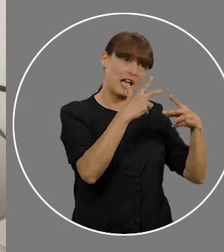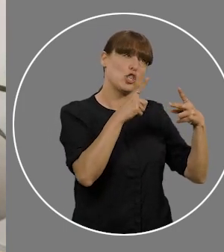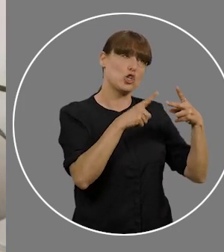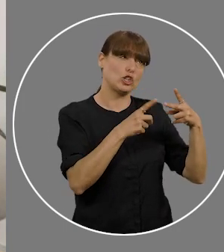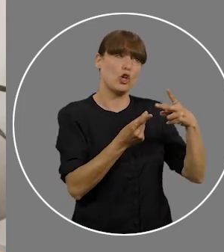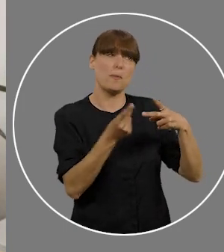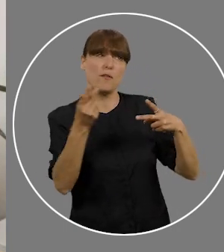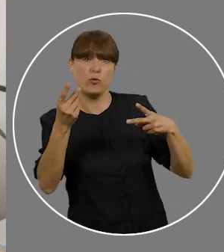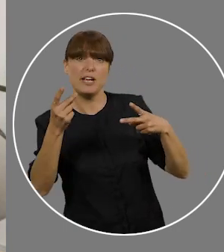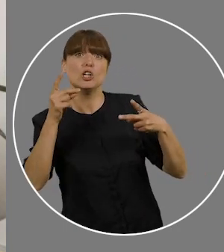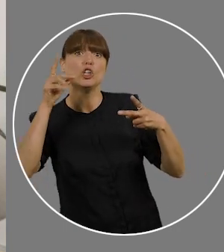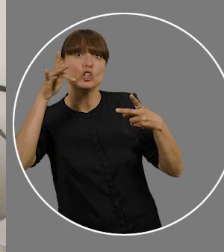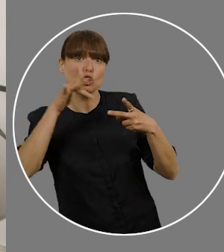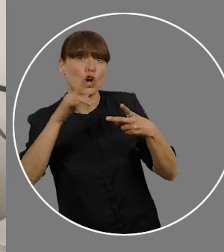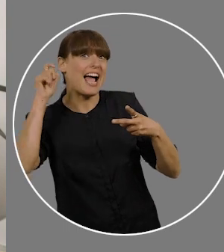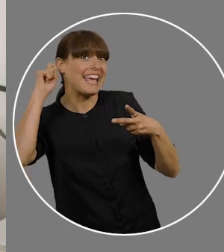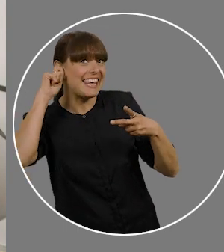6 meses. Ah,